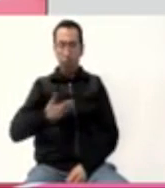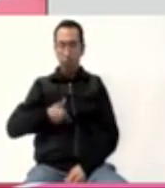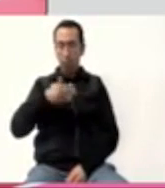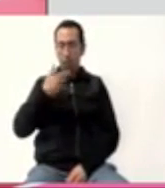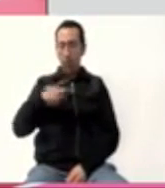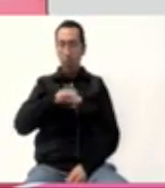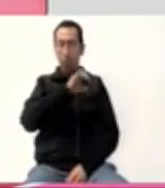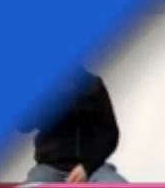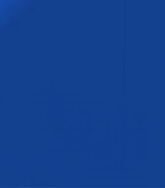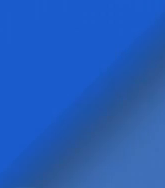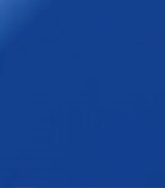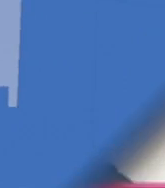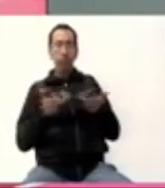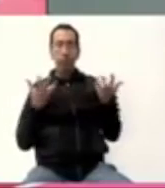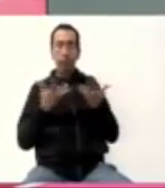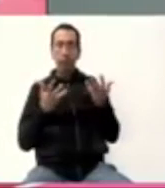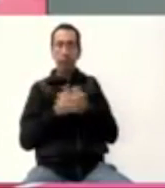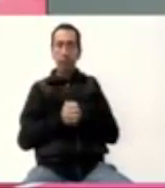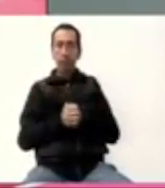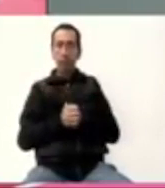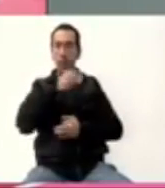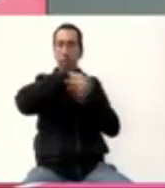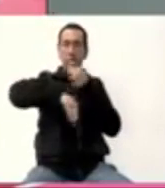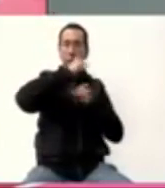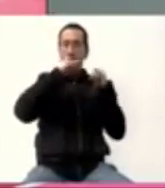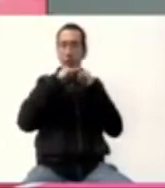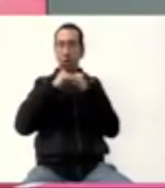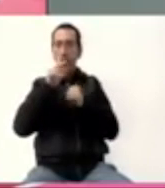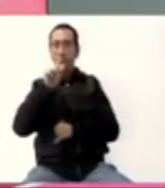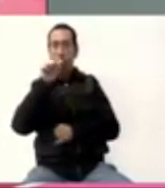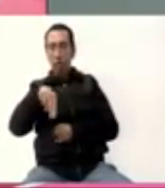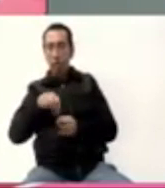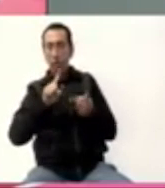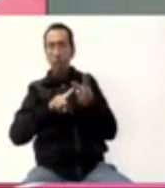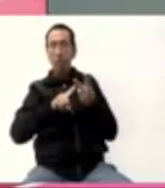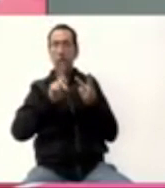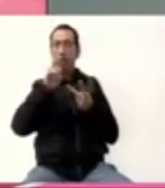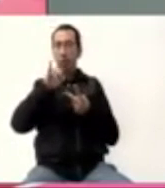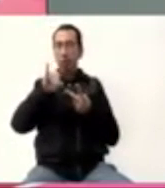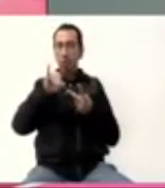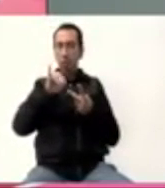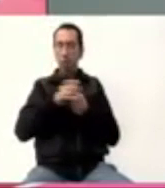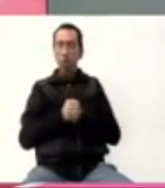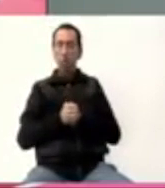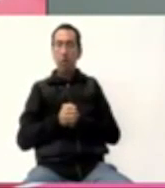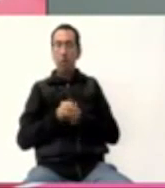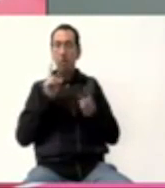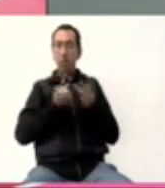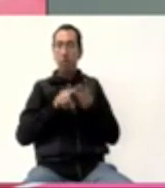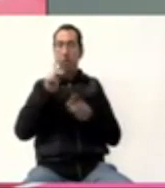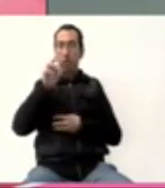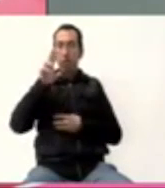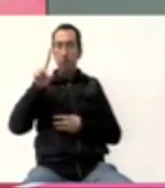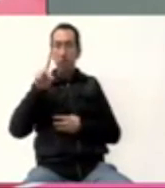de selección de candidaturas. Se señala que los institutos políticos, Partido Acción Nacional, Partido Revolución Institucional, Partido de la